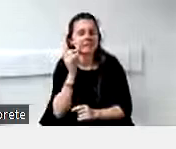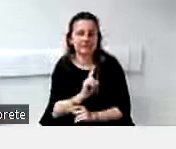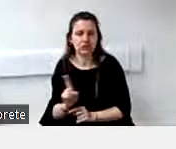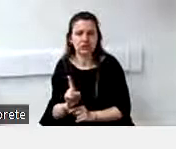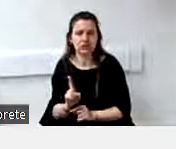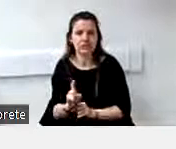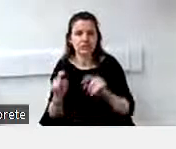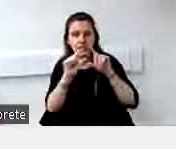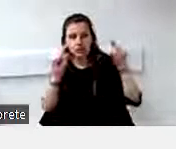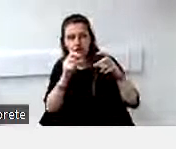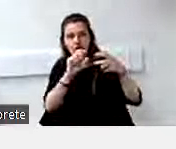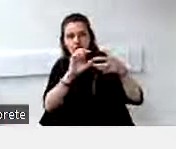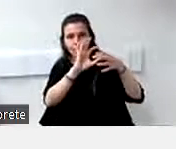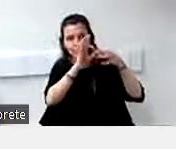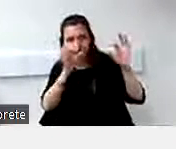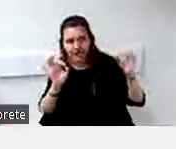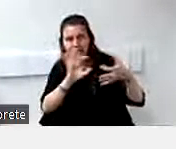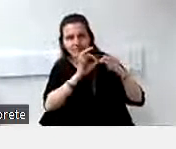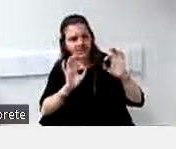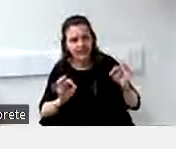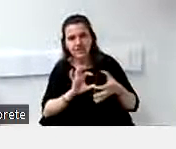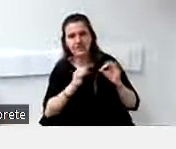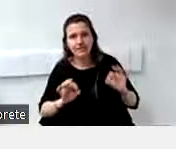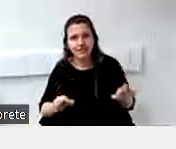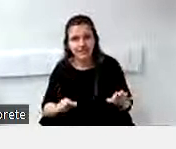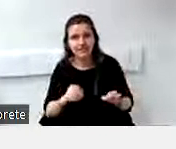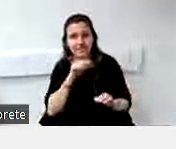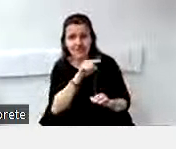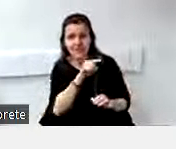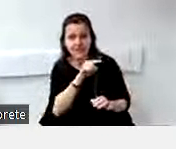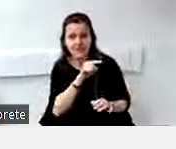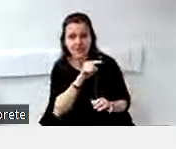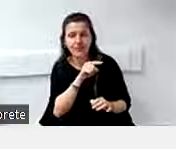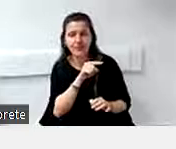frases, comentarios que niños, niñas y adolescentes